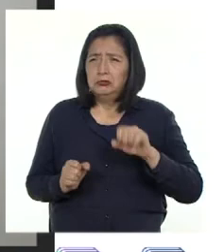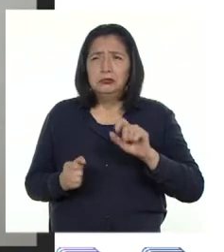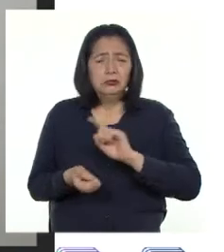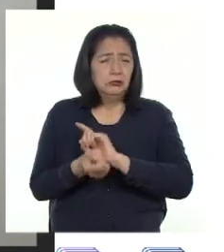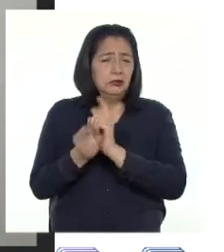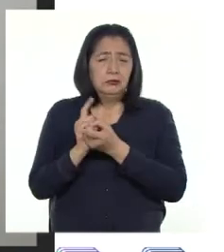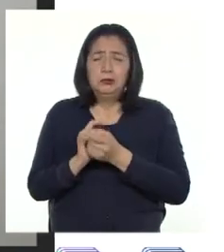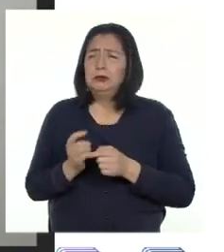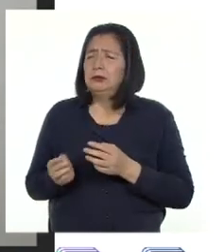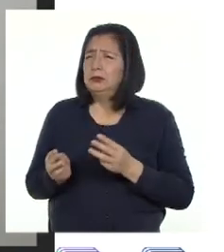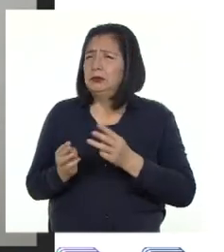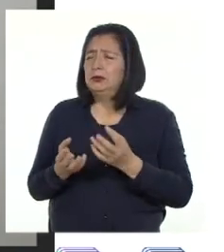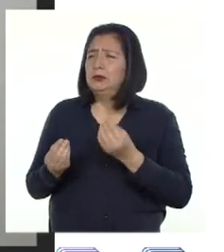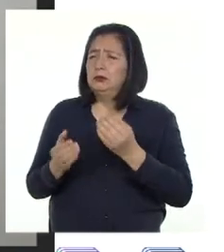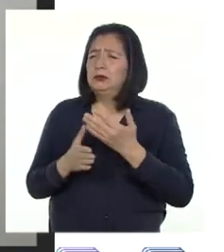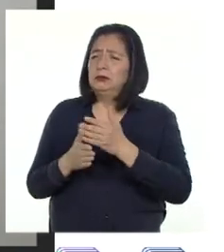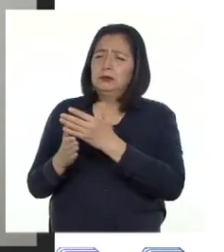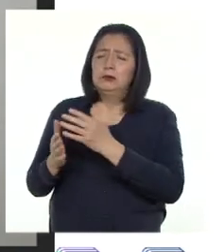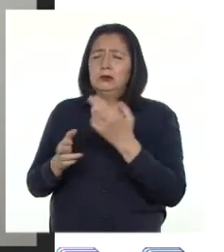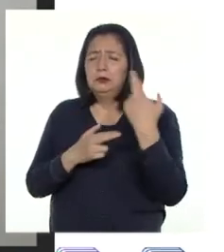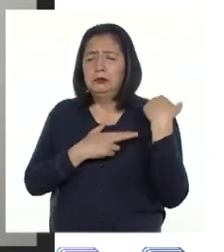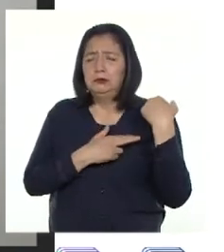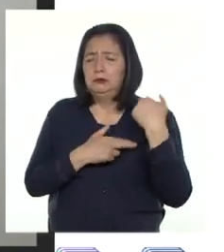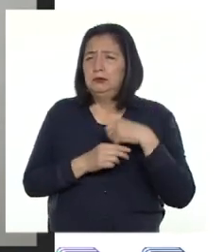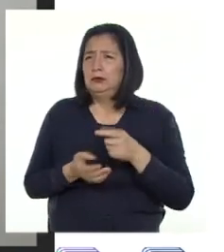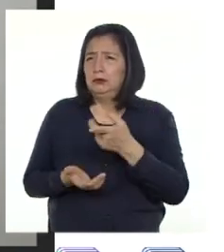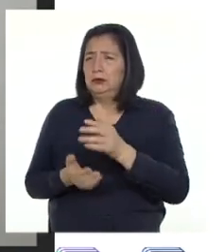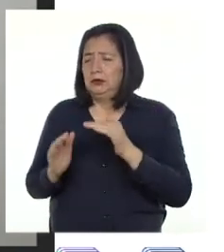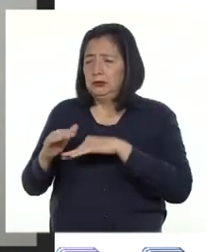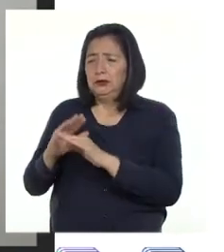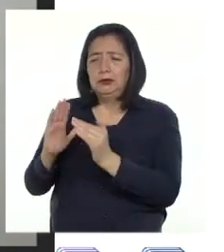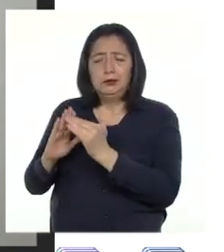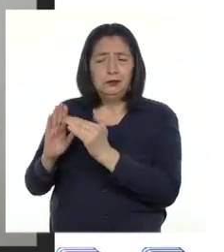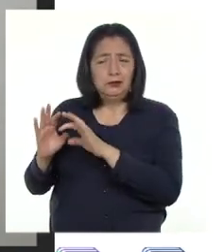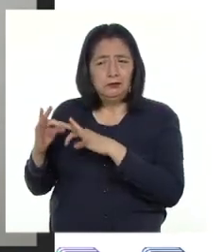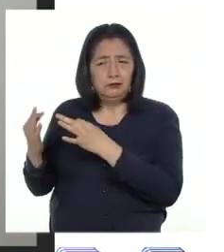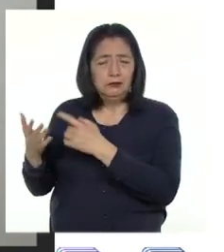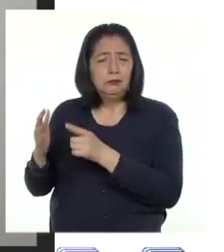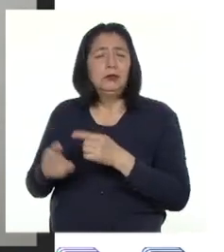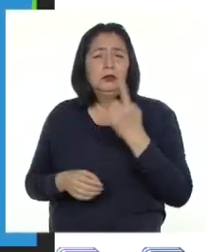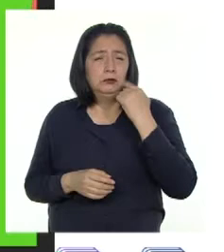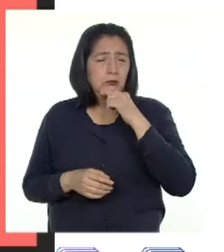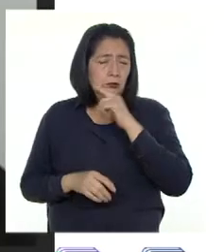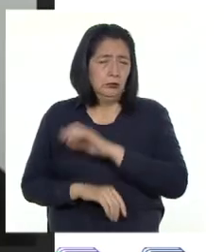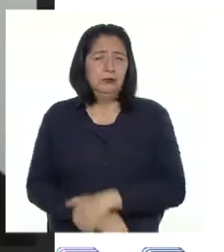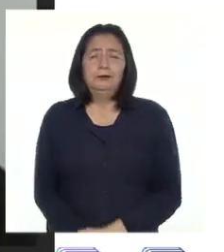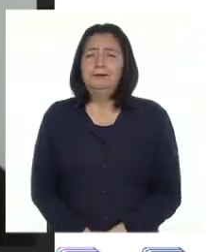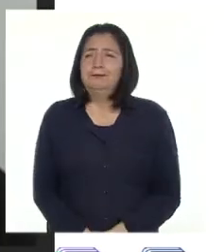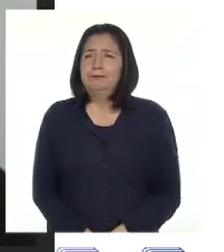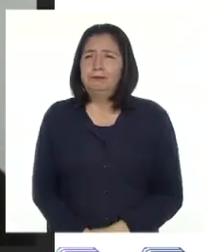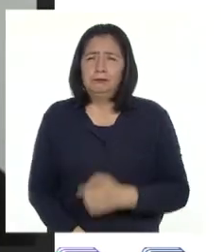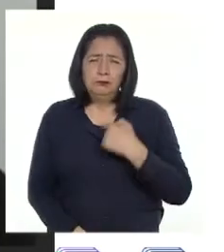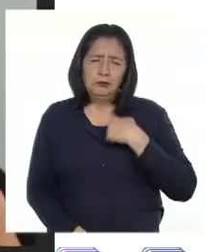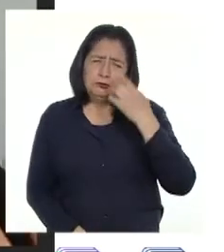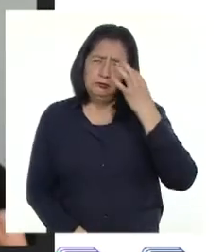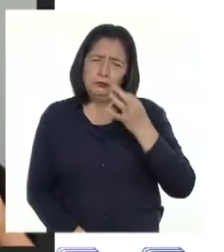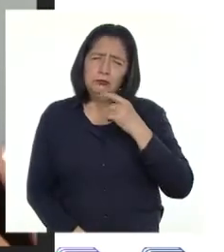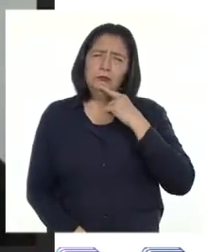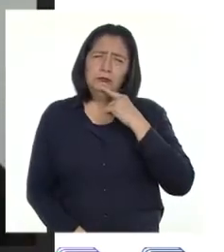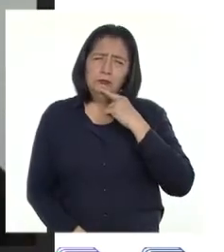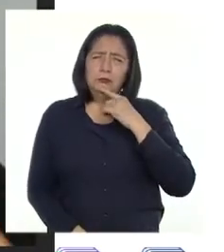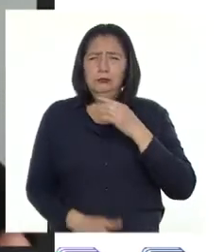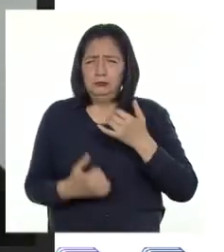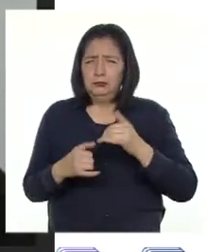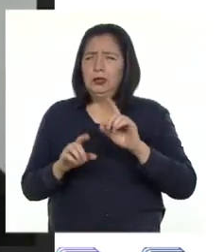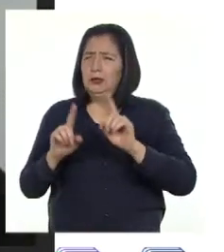cambiando la forma en que se comparten las responsabilidades en el hogar entre las mujeres y los hombres. Yo creo que